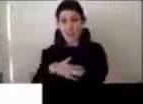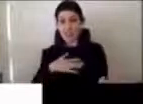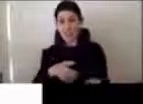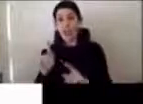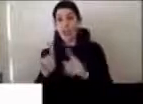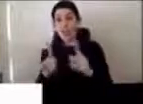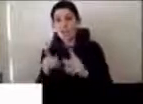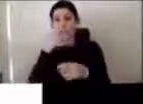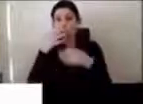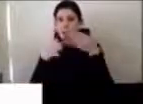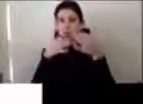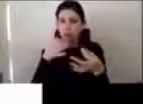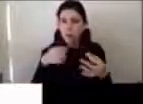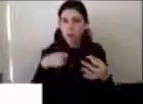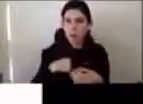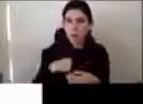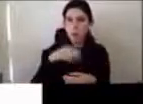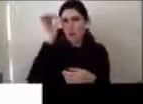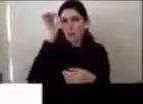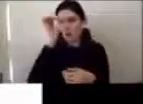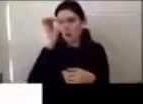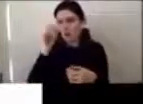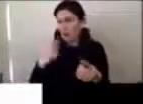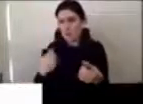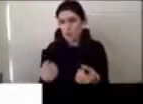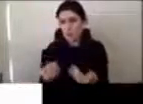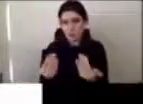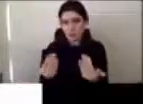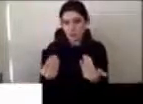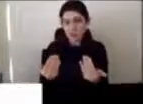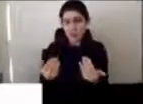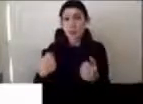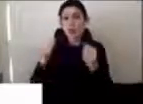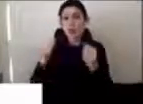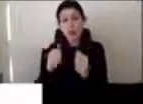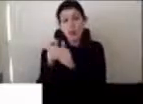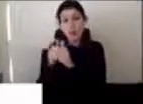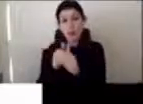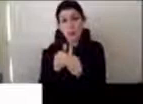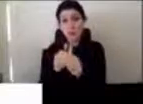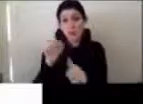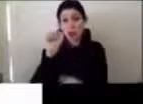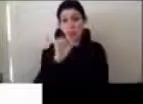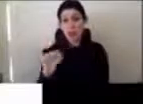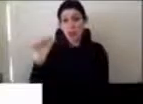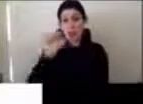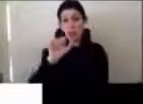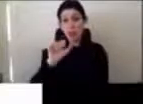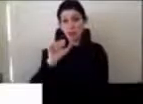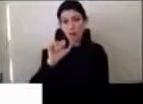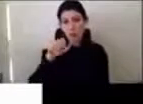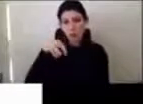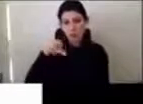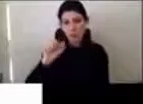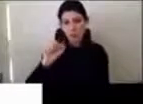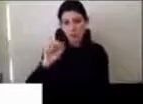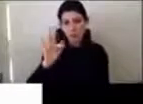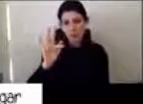recomendación, alguna orientación o lo que quieran, me pueden seguir en @mafesantanderm.